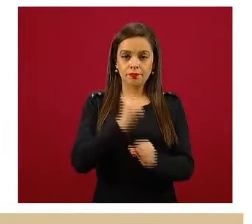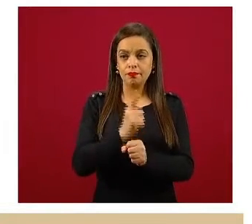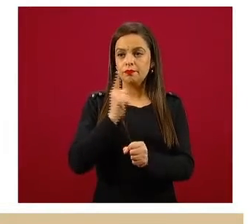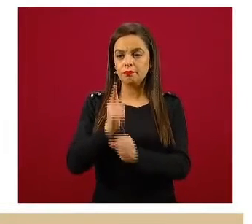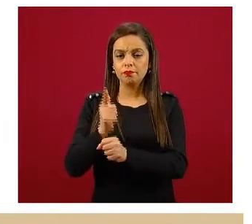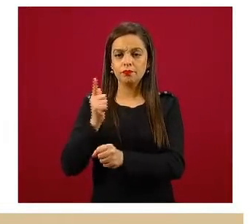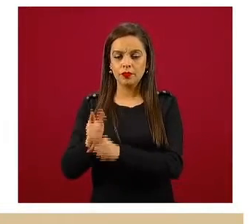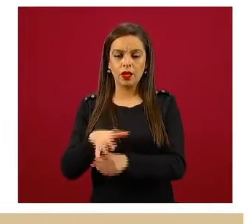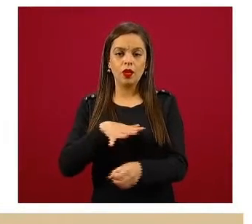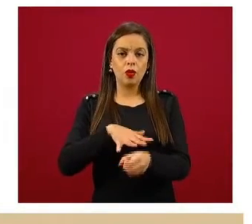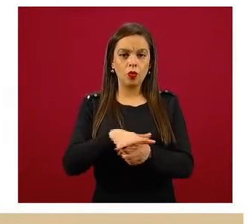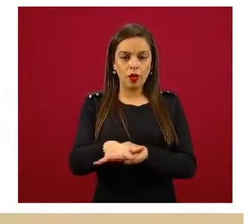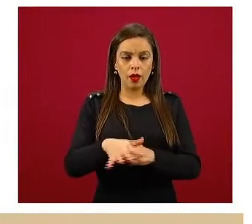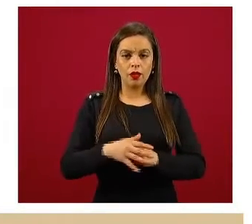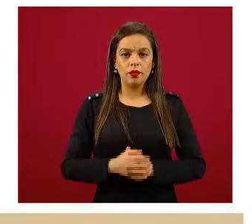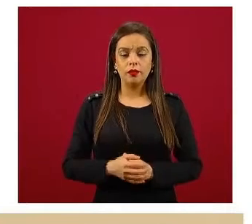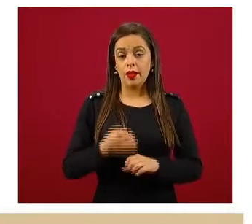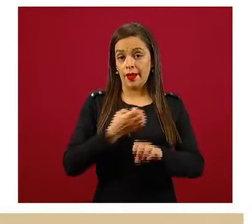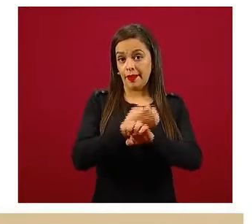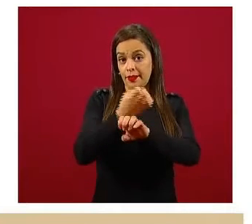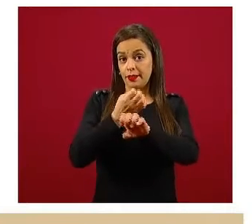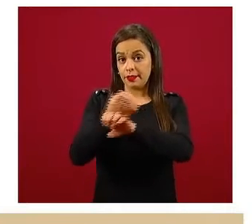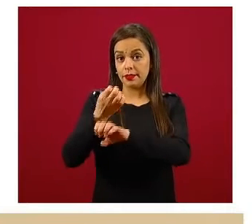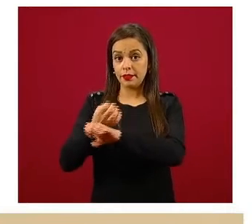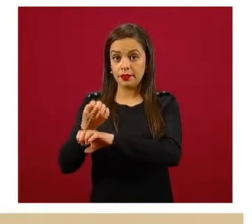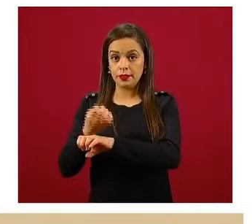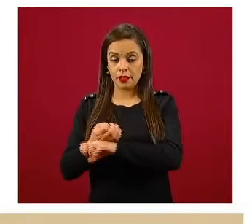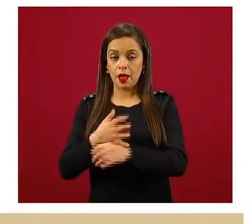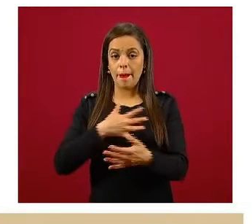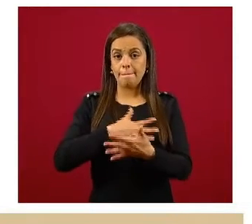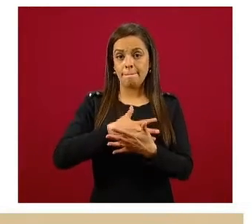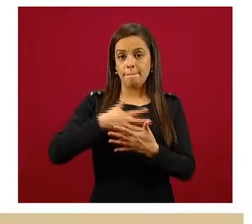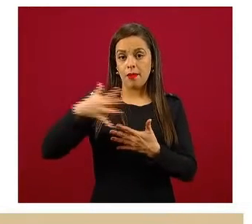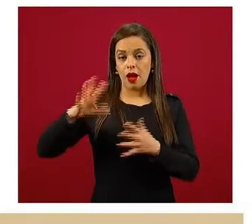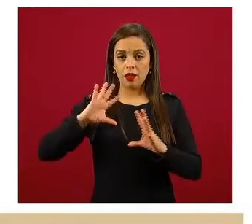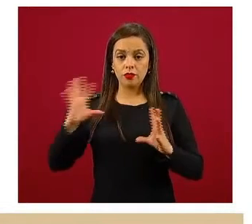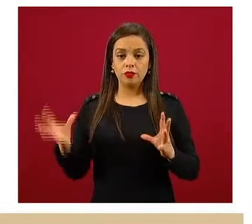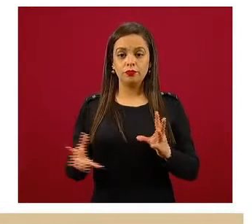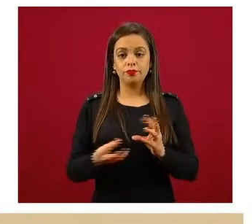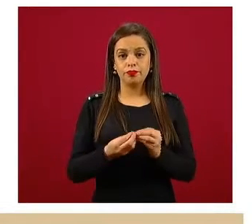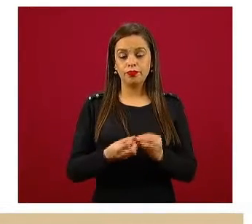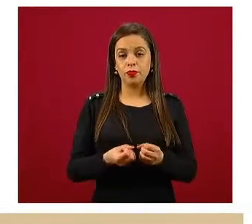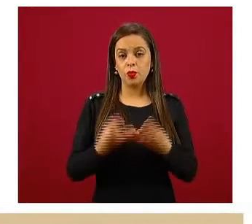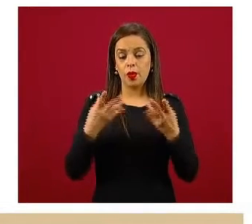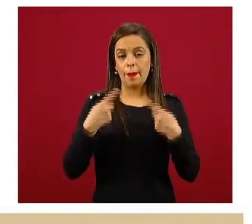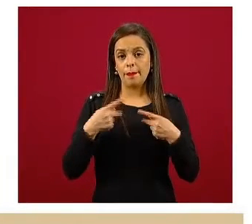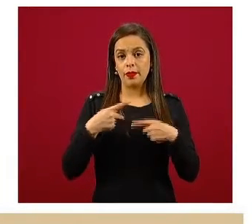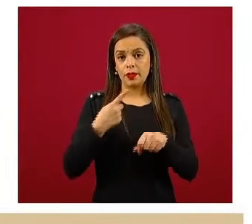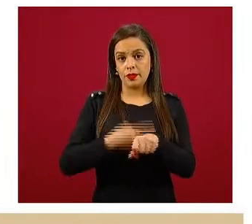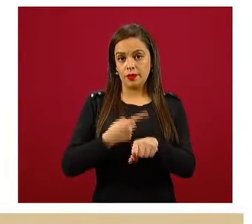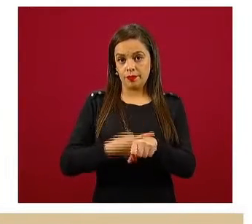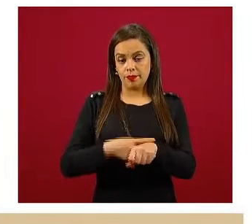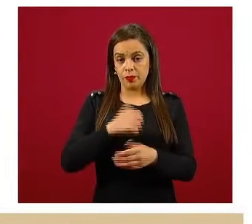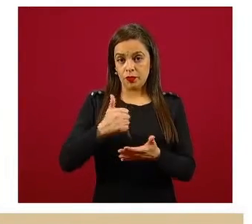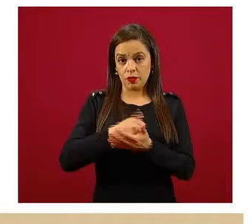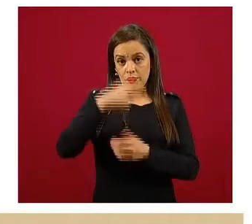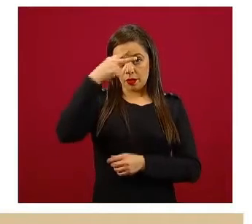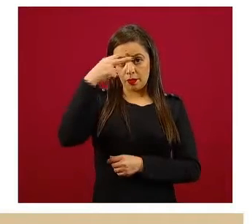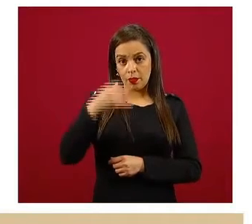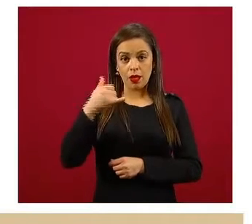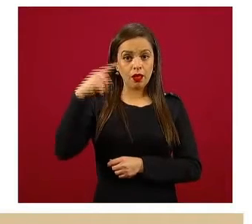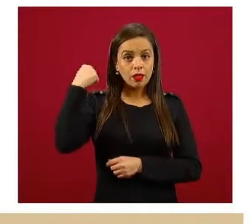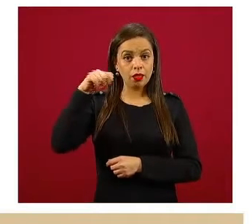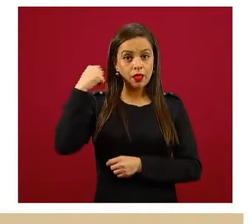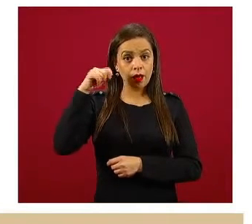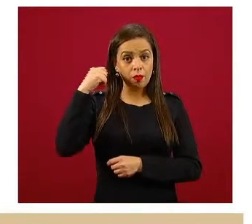identificar las entidades federativas que tienen esta mayor acúmulo de casos. Ciudad de México y Tabasco, ya con